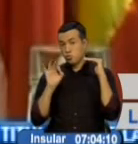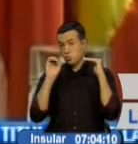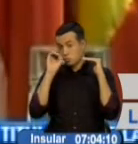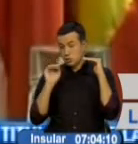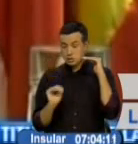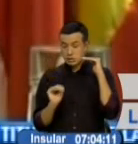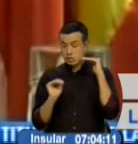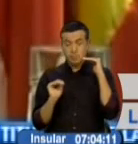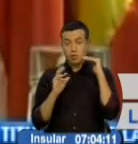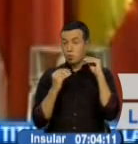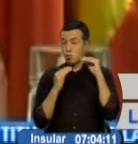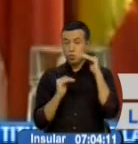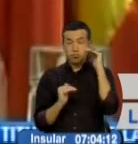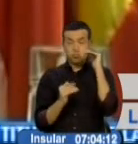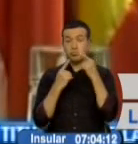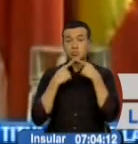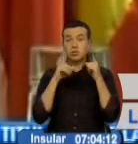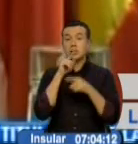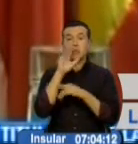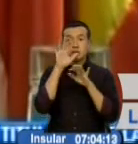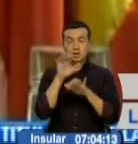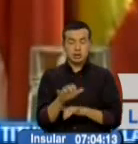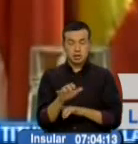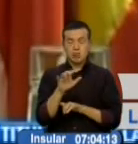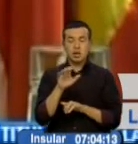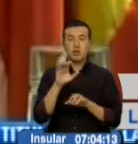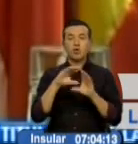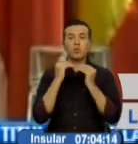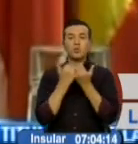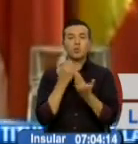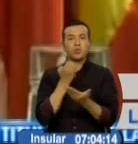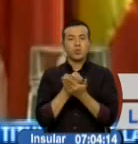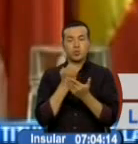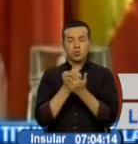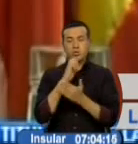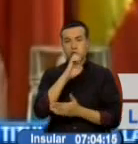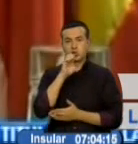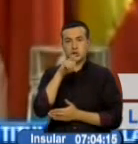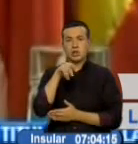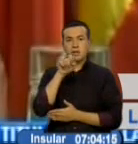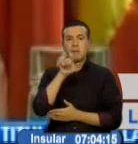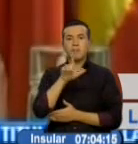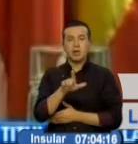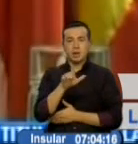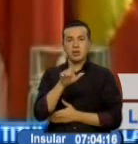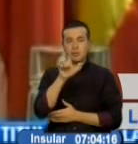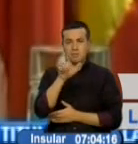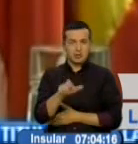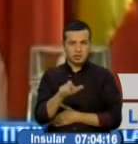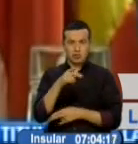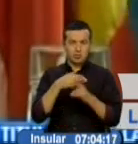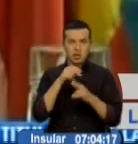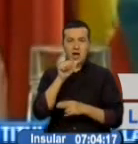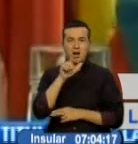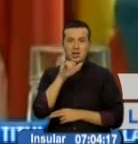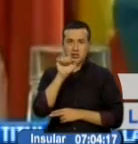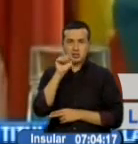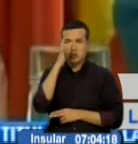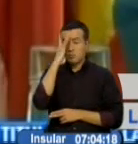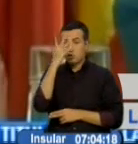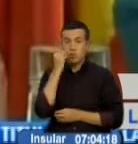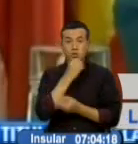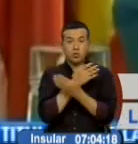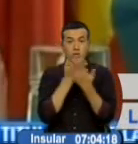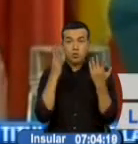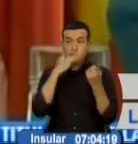siendo muy alta. Así lo anunció la secretaria ejecutiva de la Comisión Económica para América Latina y el Caribe CEPAL, Alicia Bárcena, al presentar un informe